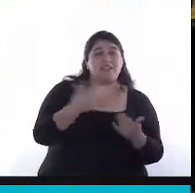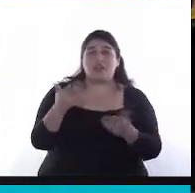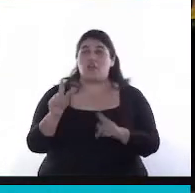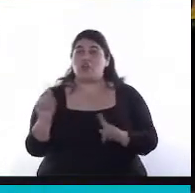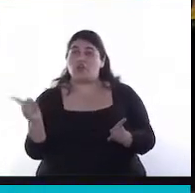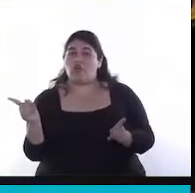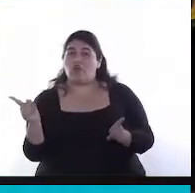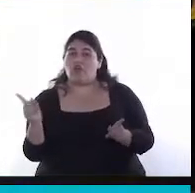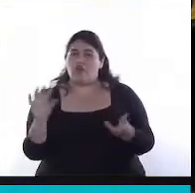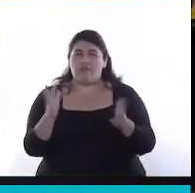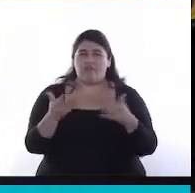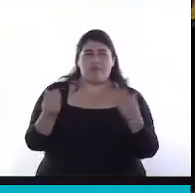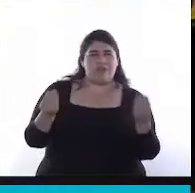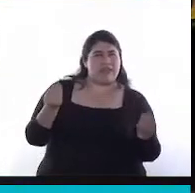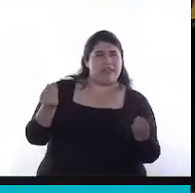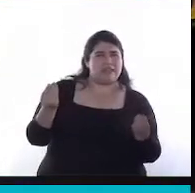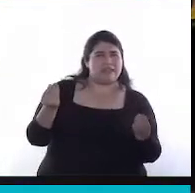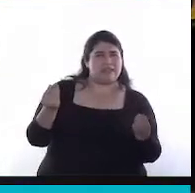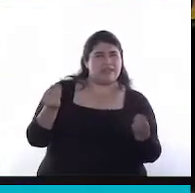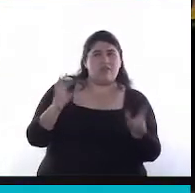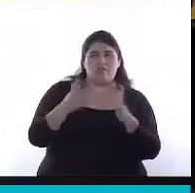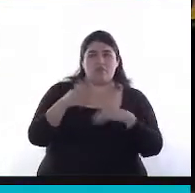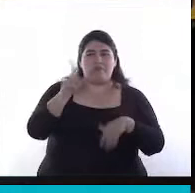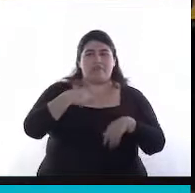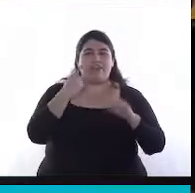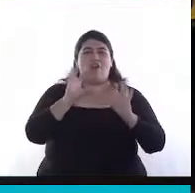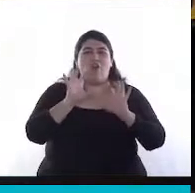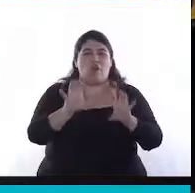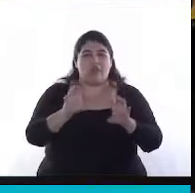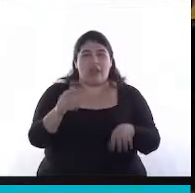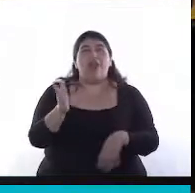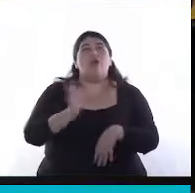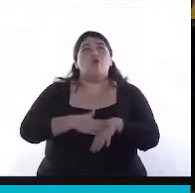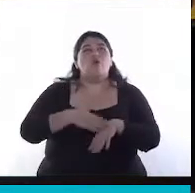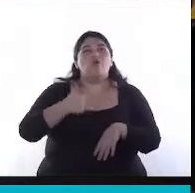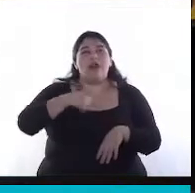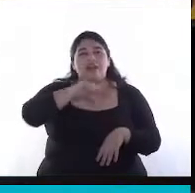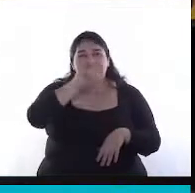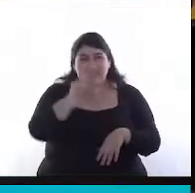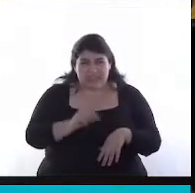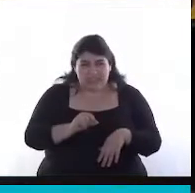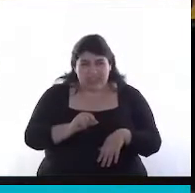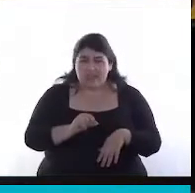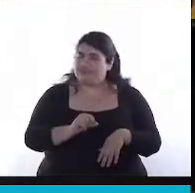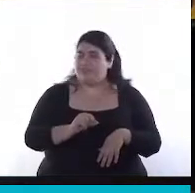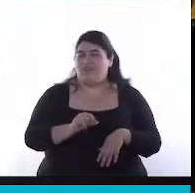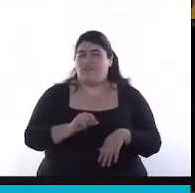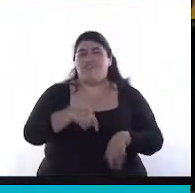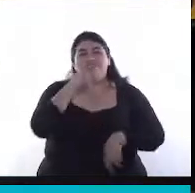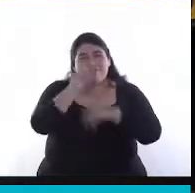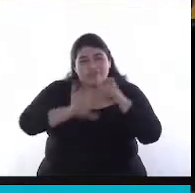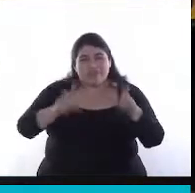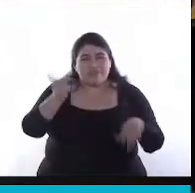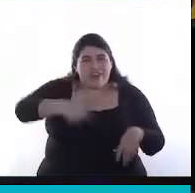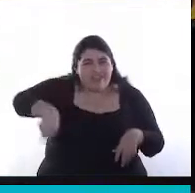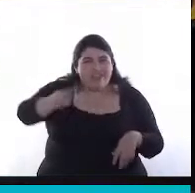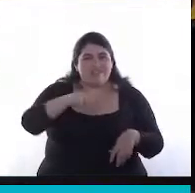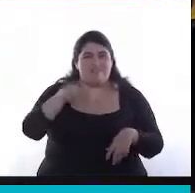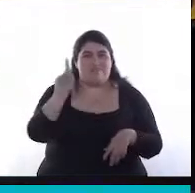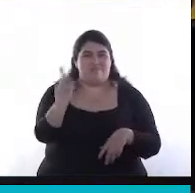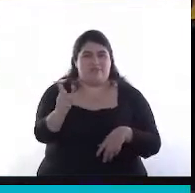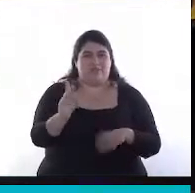odio irrefrenable que tienen porque puso a este país y a todos los que tienen